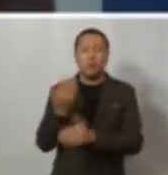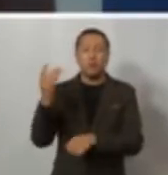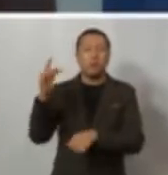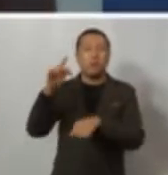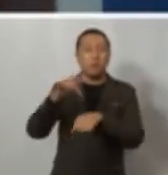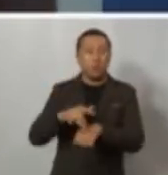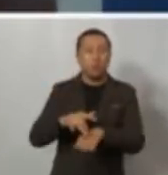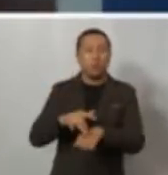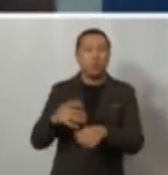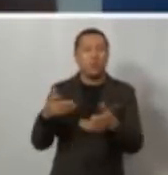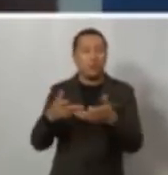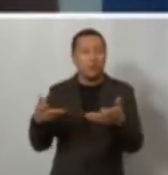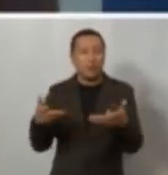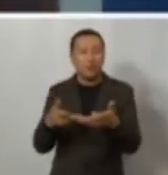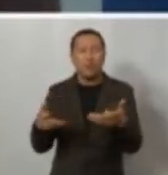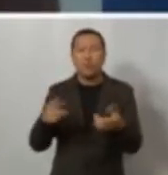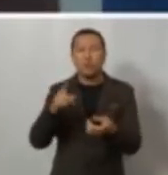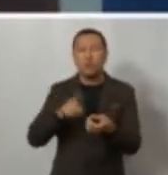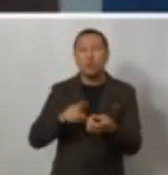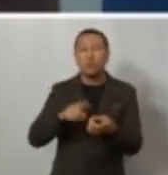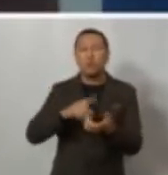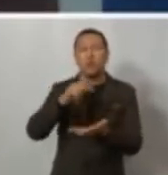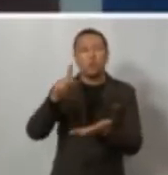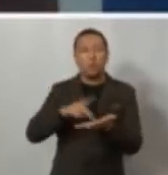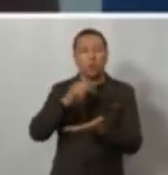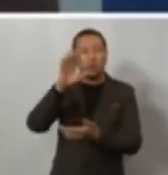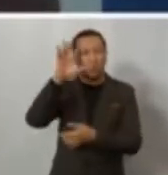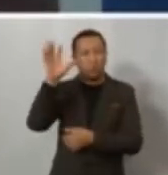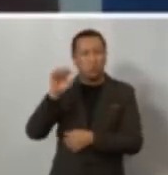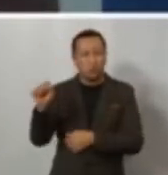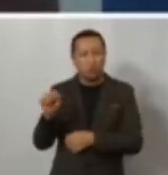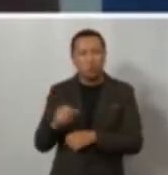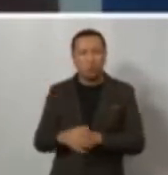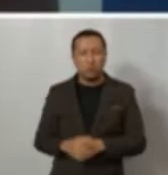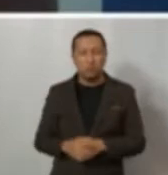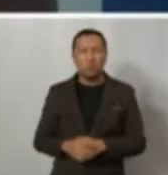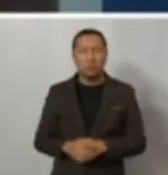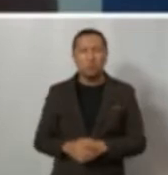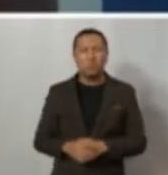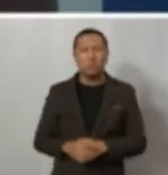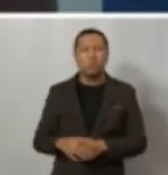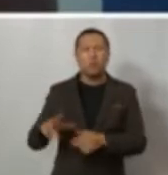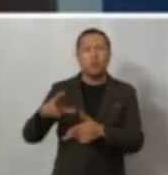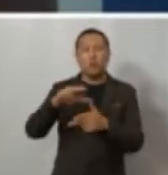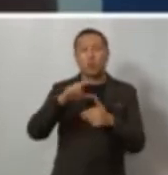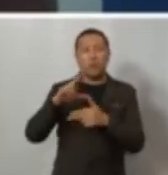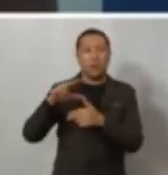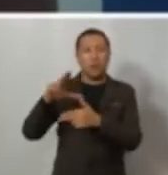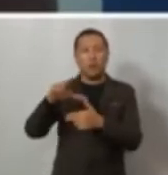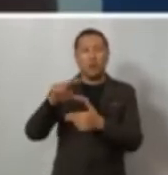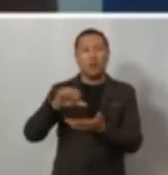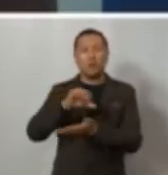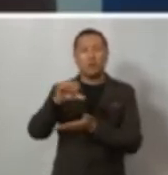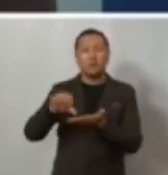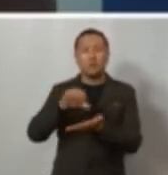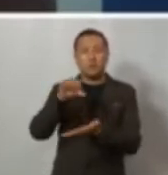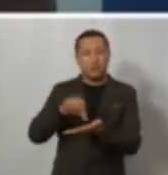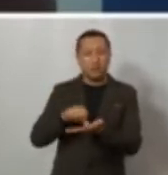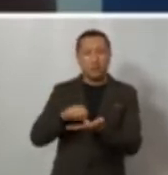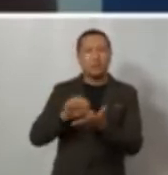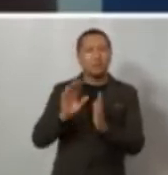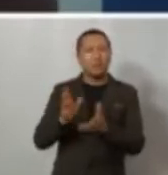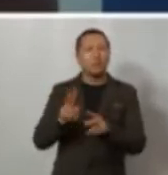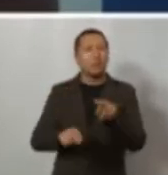tierra en las inmediaciones de Puerto Morelos. El centro del huracán Delta, categoría 2, dice la Coordinación Estatal de